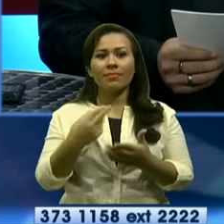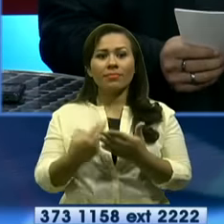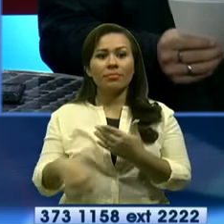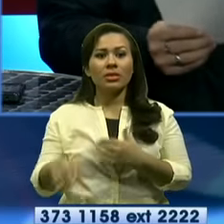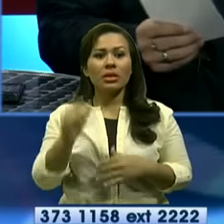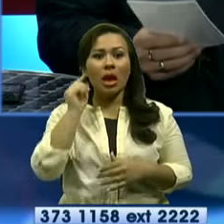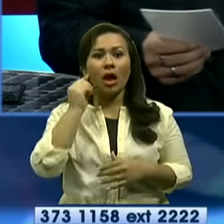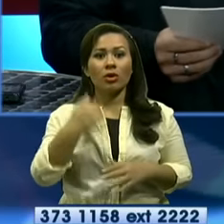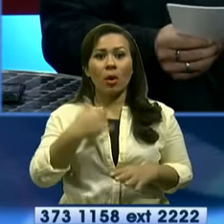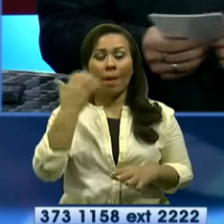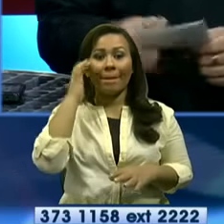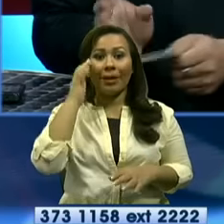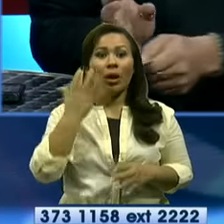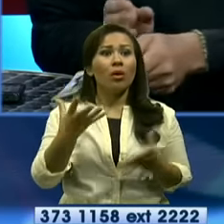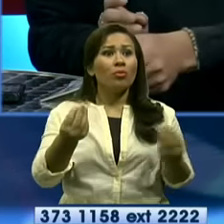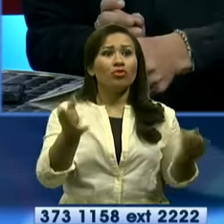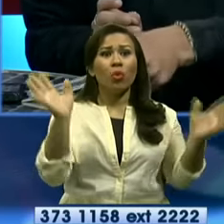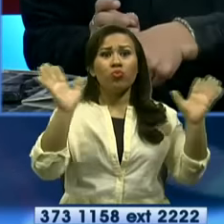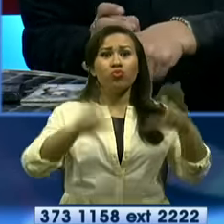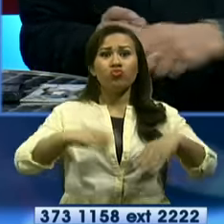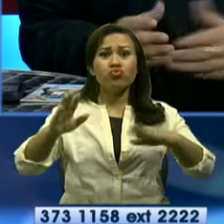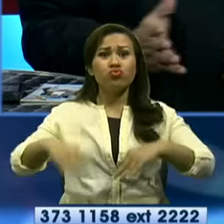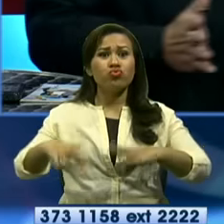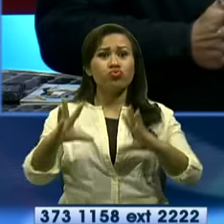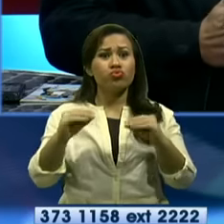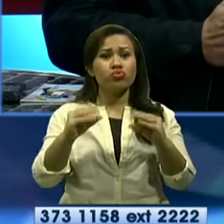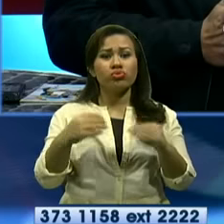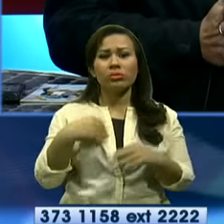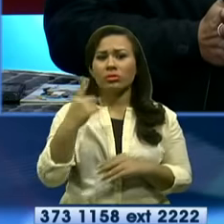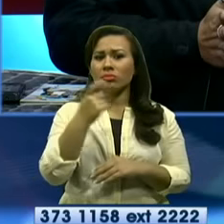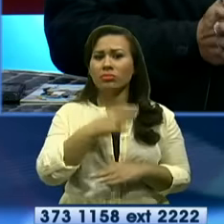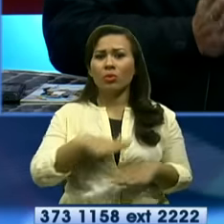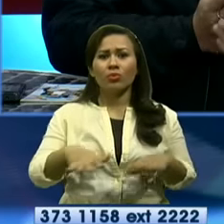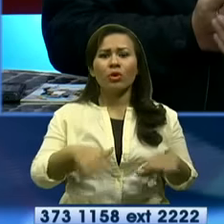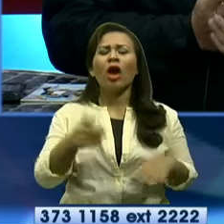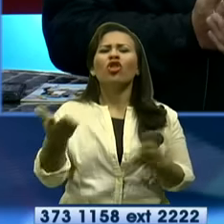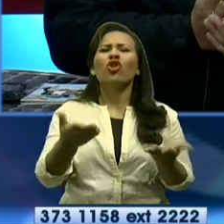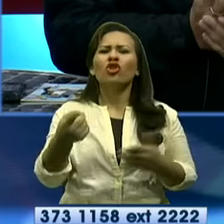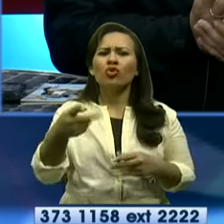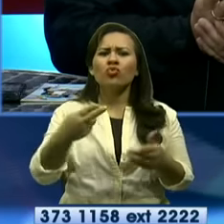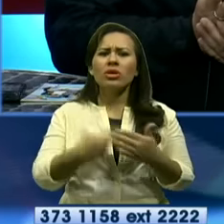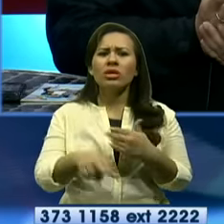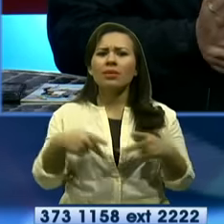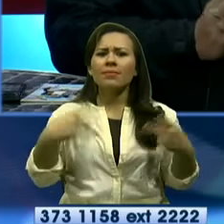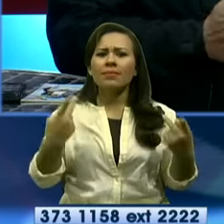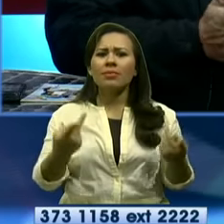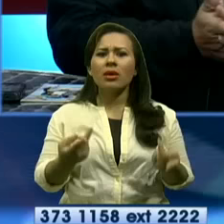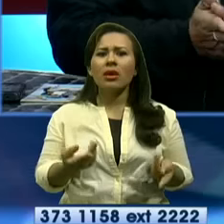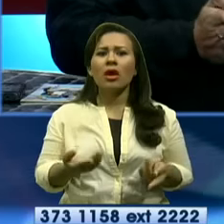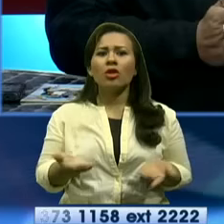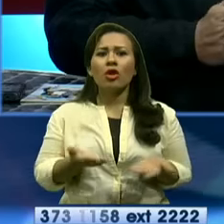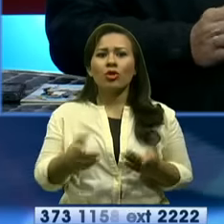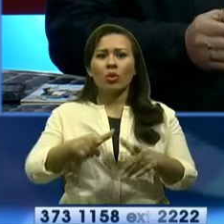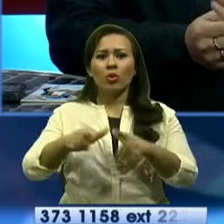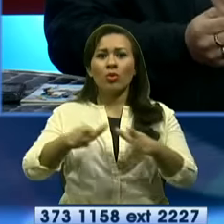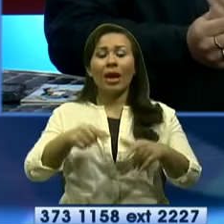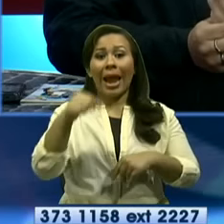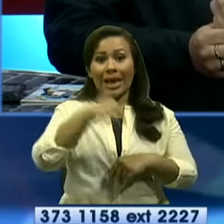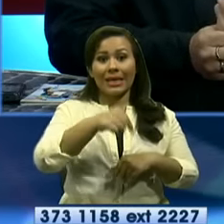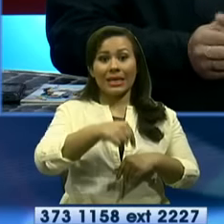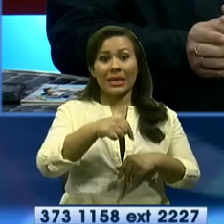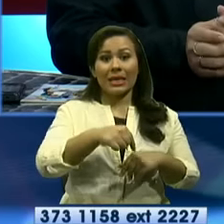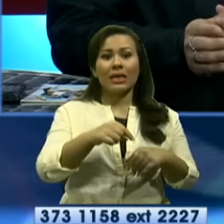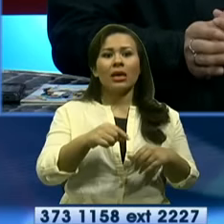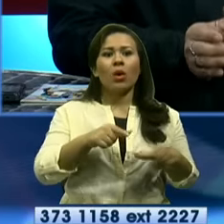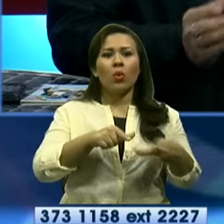prácticamente estoy desesperado con todo esto que ha sucedido. Ya. Y ¿dónde vivían ellas? Ellas vivían conmigo en la cooperativa Santiaguito Rol 2.